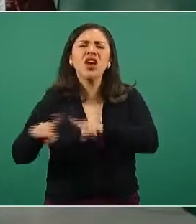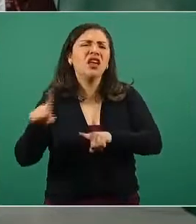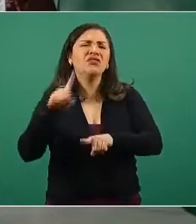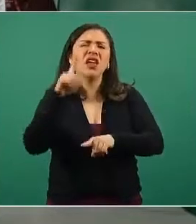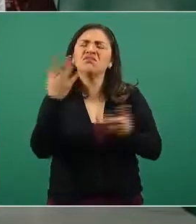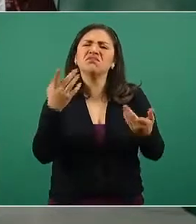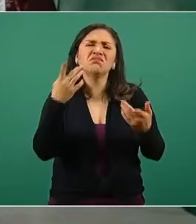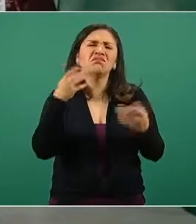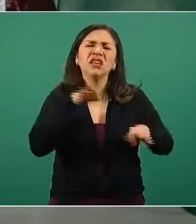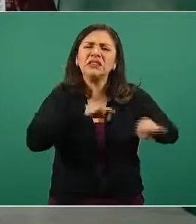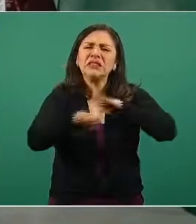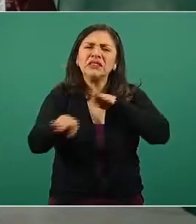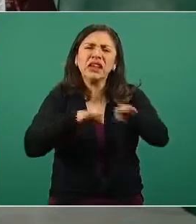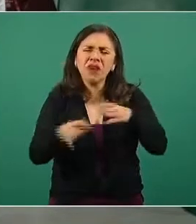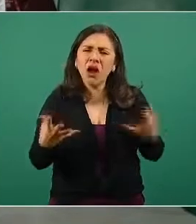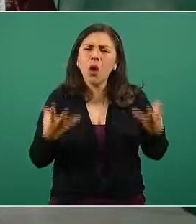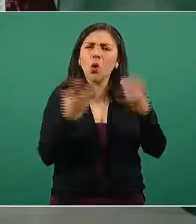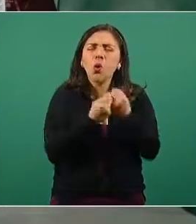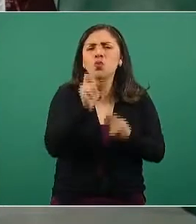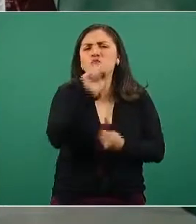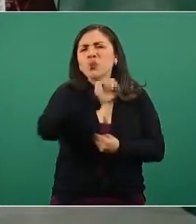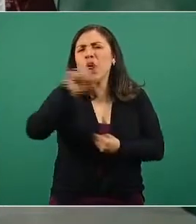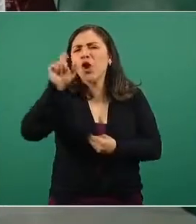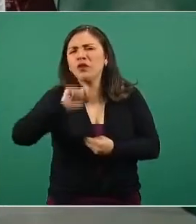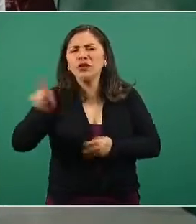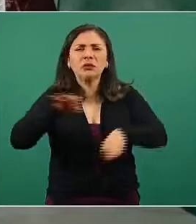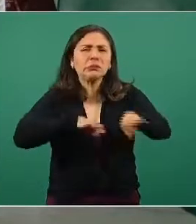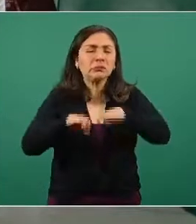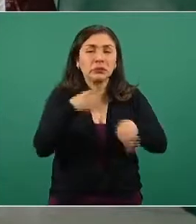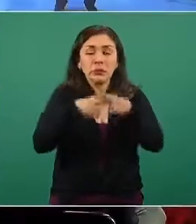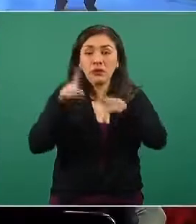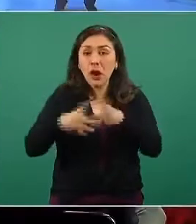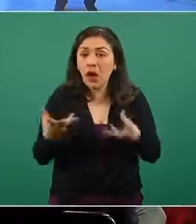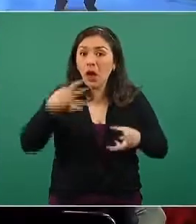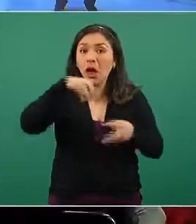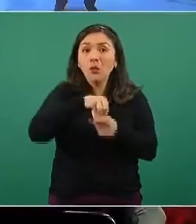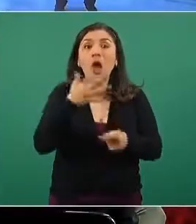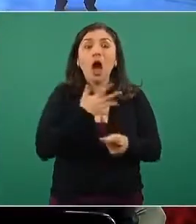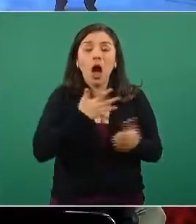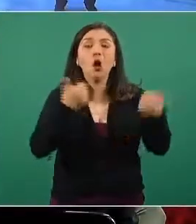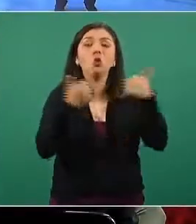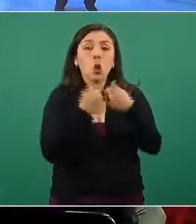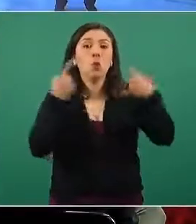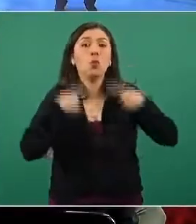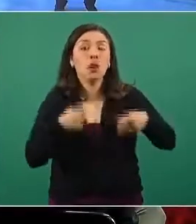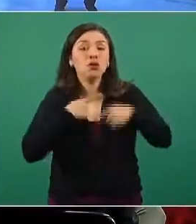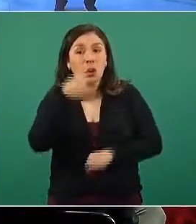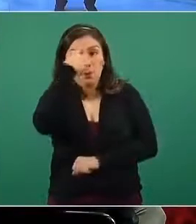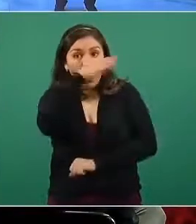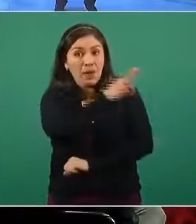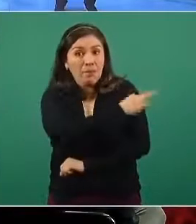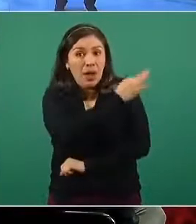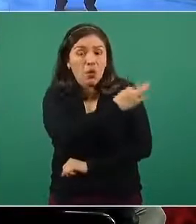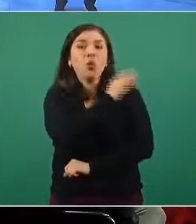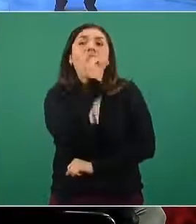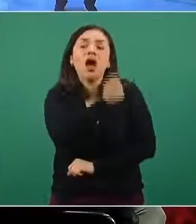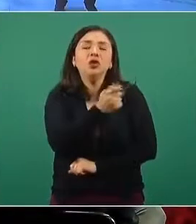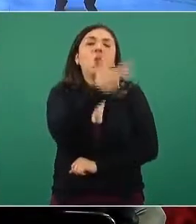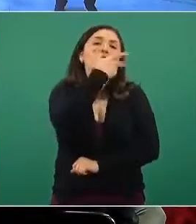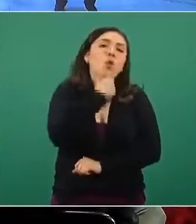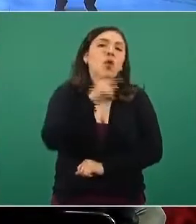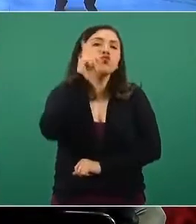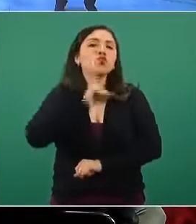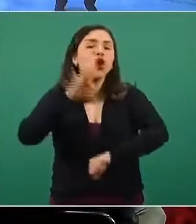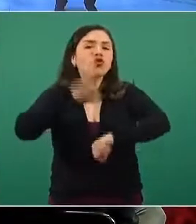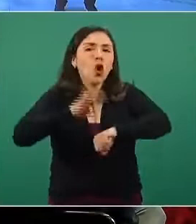dependencias, diferentes profesiones, lógicamente integrada por los vacunadores, que son médicos, médicas,